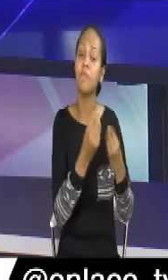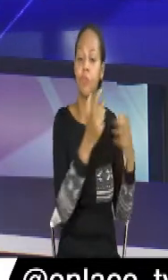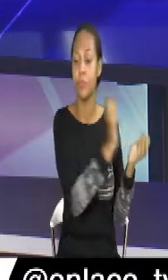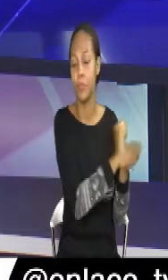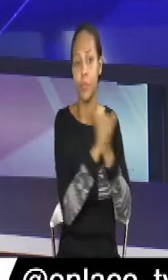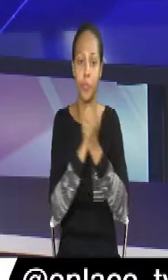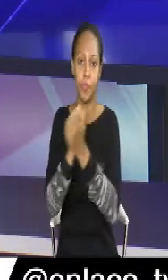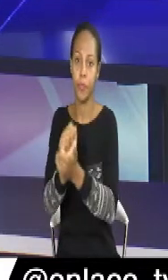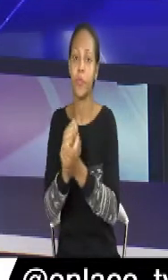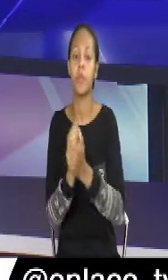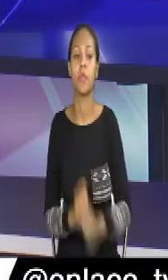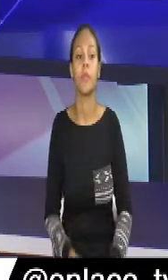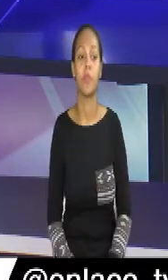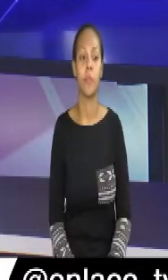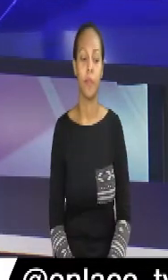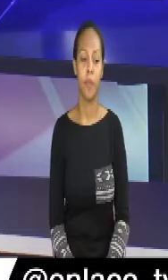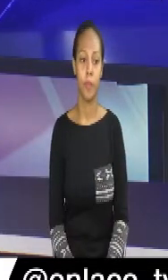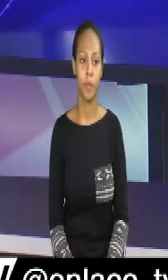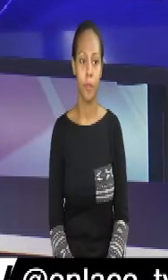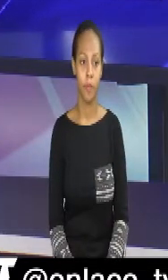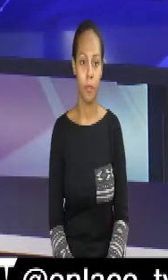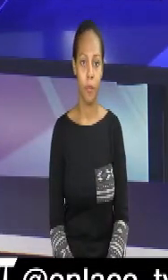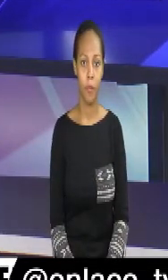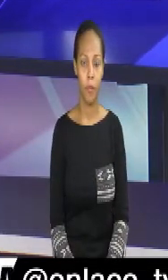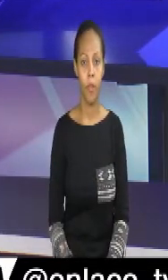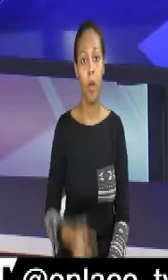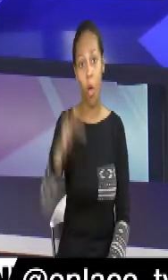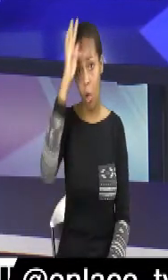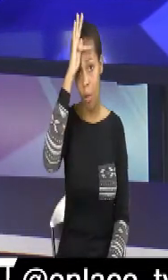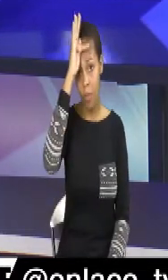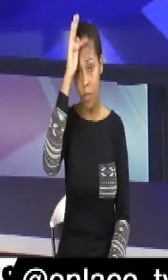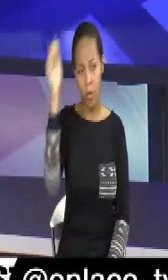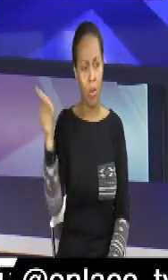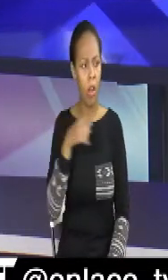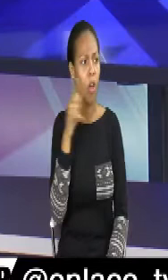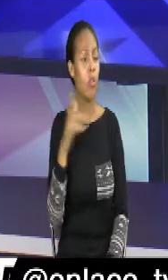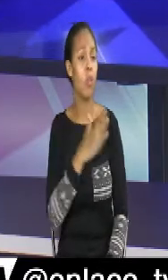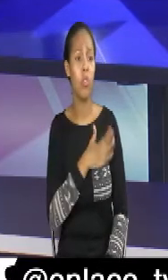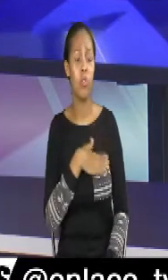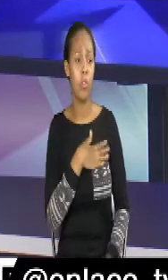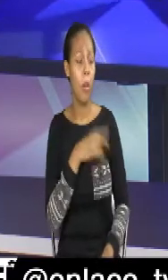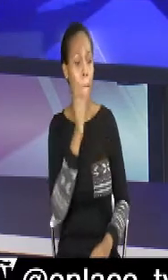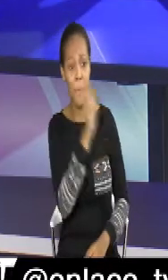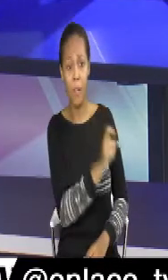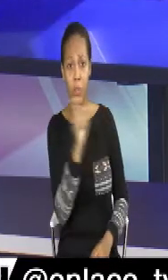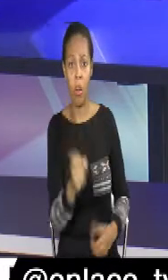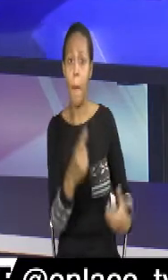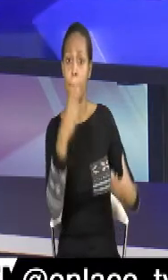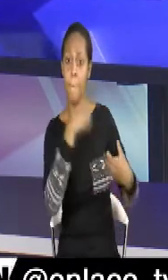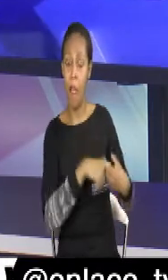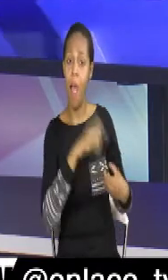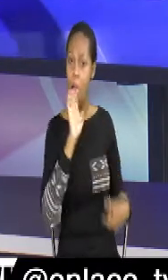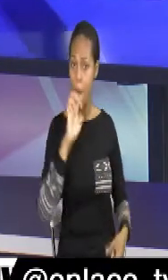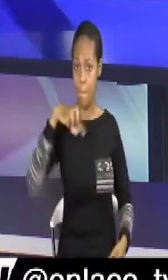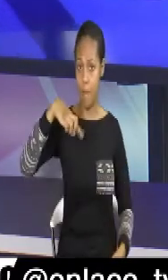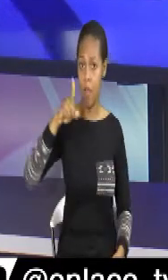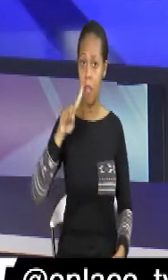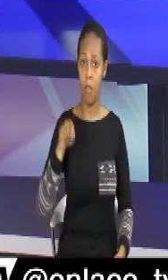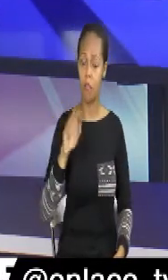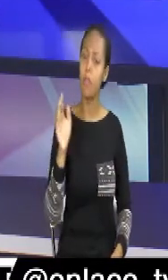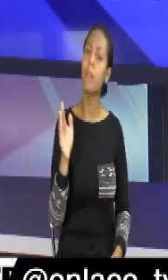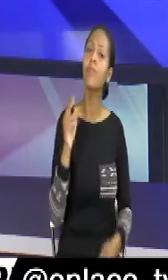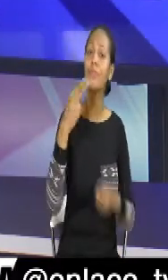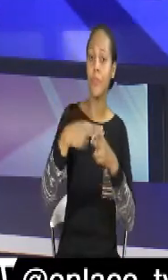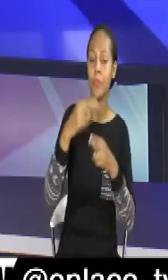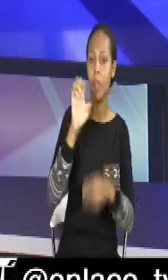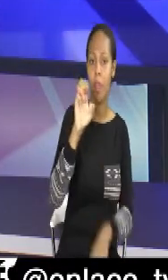El Hospital Regional del Magdalena Medio suspendió servicios a más de 30.000 usuarios de Emdisalud. La EPS, según las directivas del centro asistencial, no